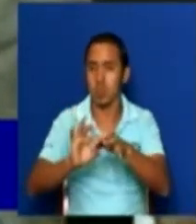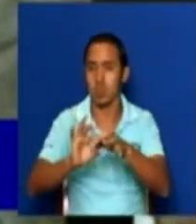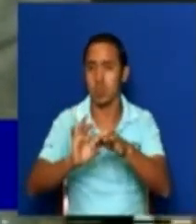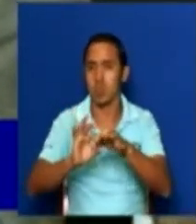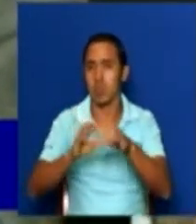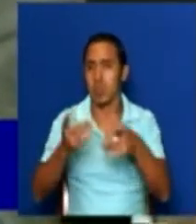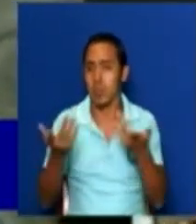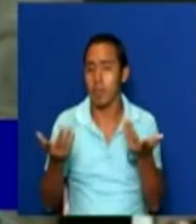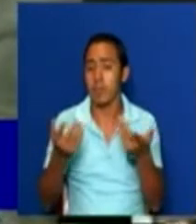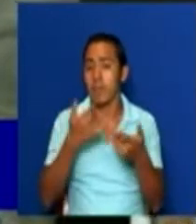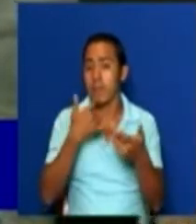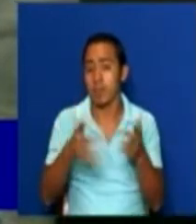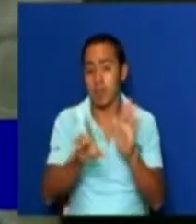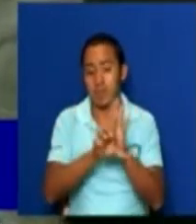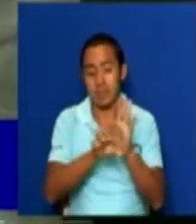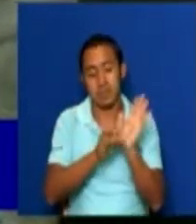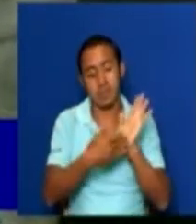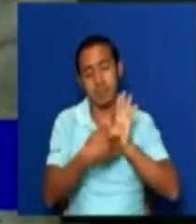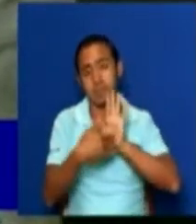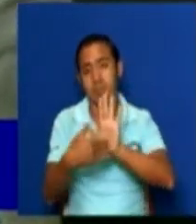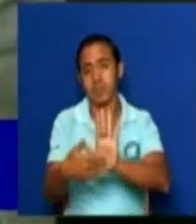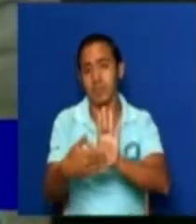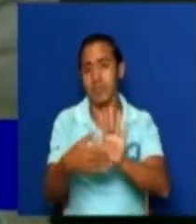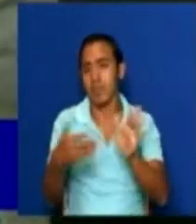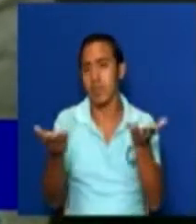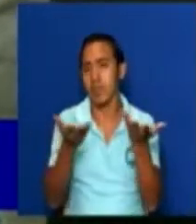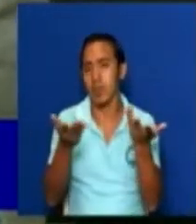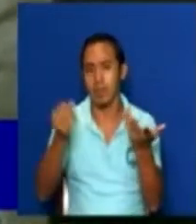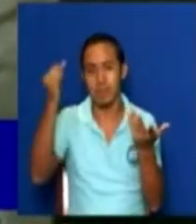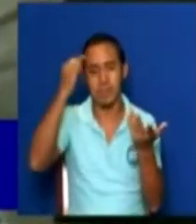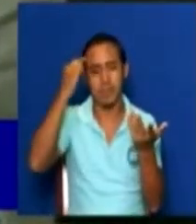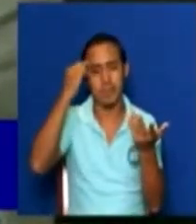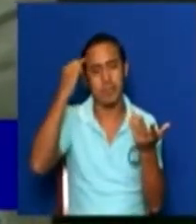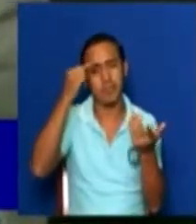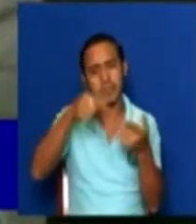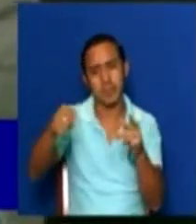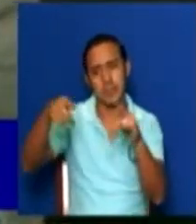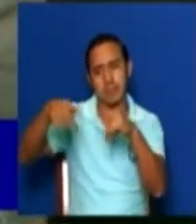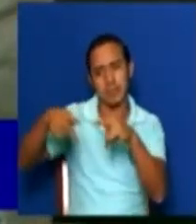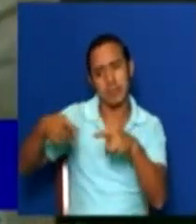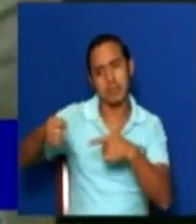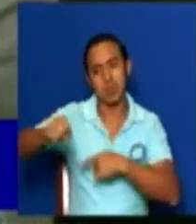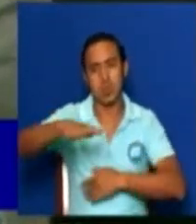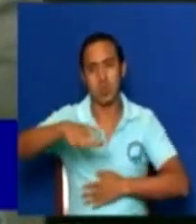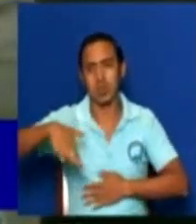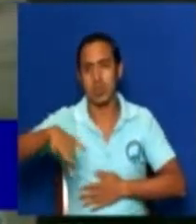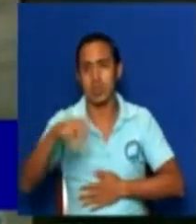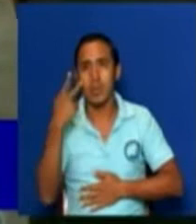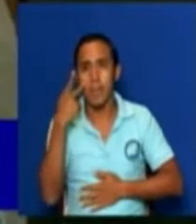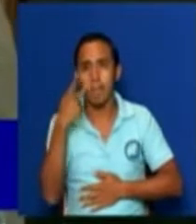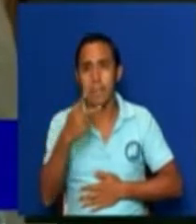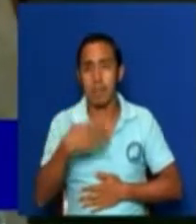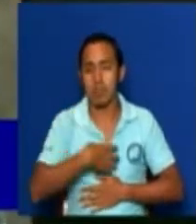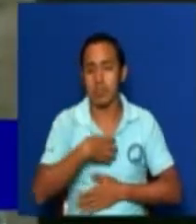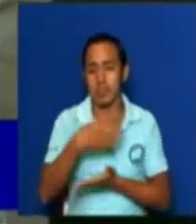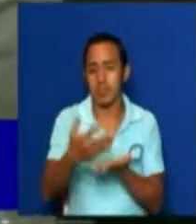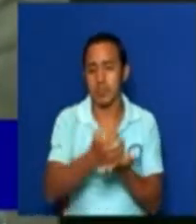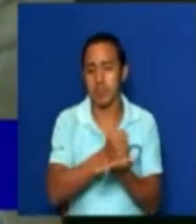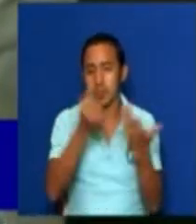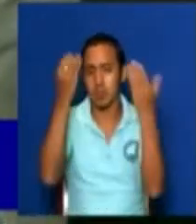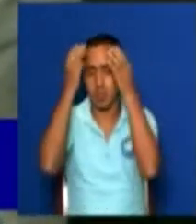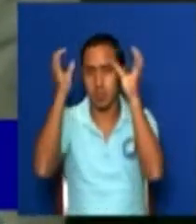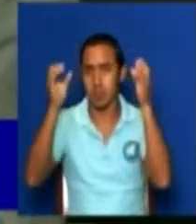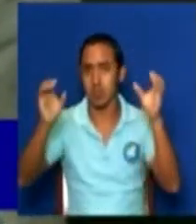porque las leyes reflejan cómo está pensando una sociedad desde el punto de vista de sus códigos